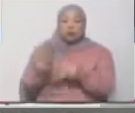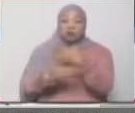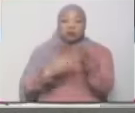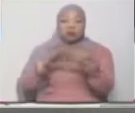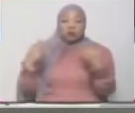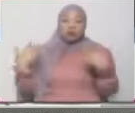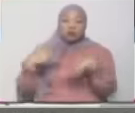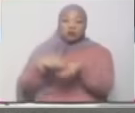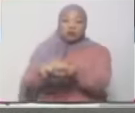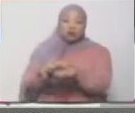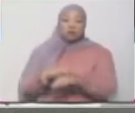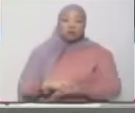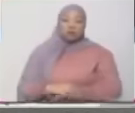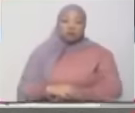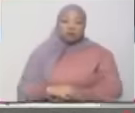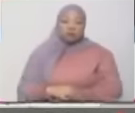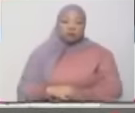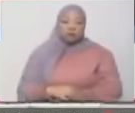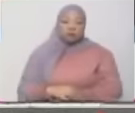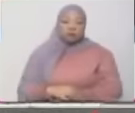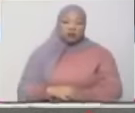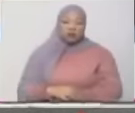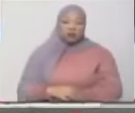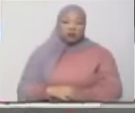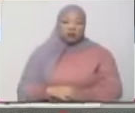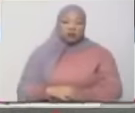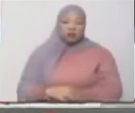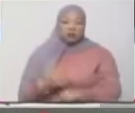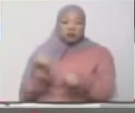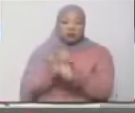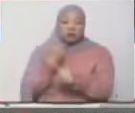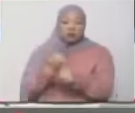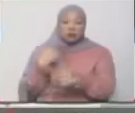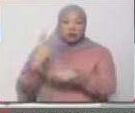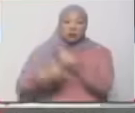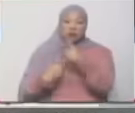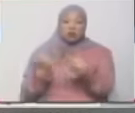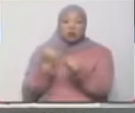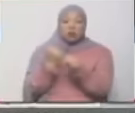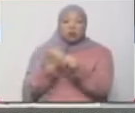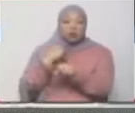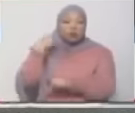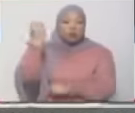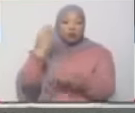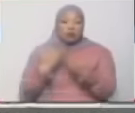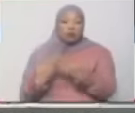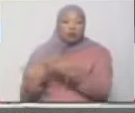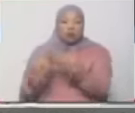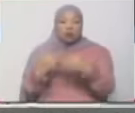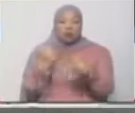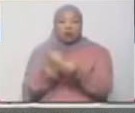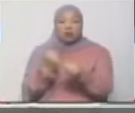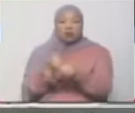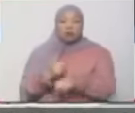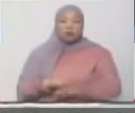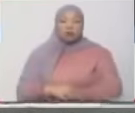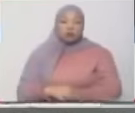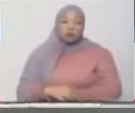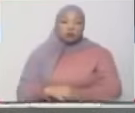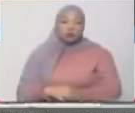integrar. Cuando yo los invité a ustedes fue producto de una reflexión, un estudio, y le dije,